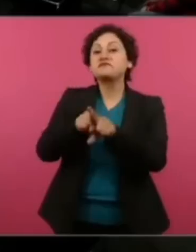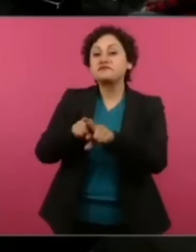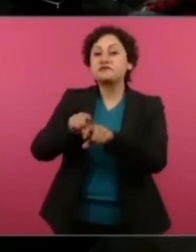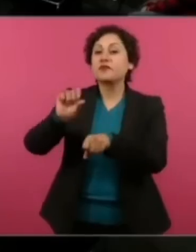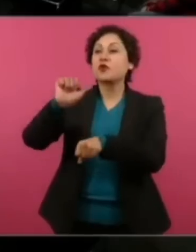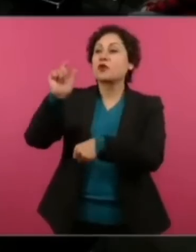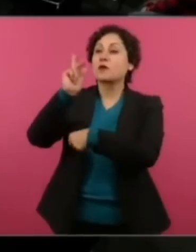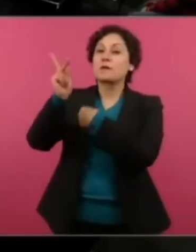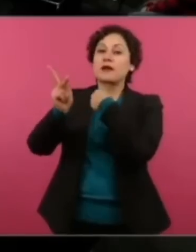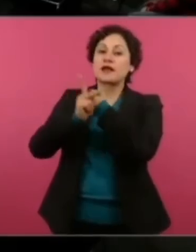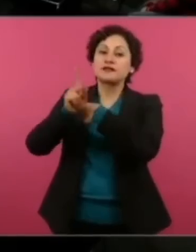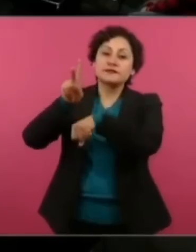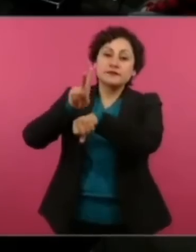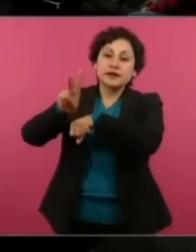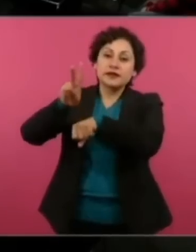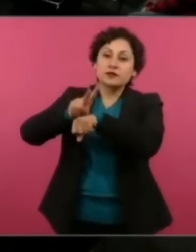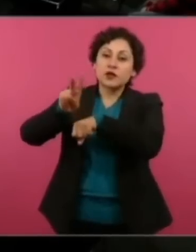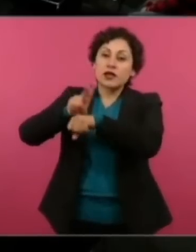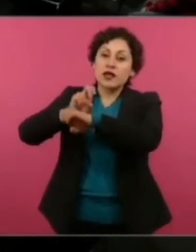venezolanos